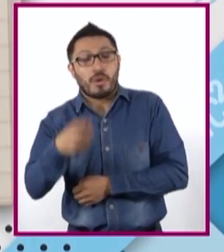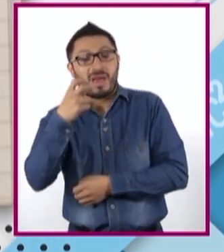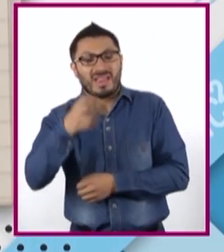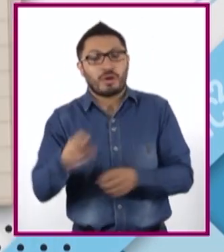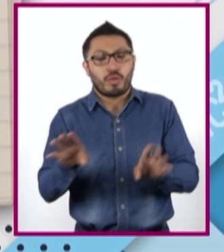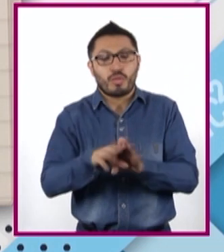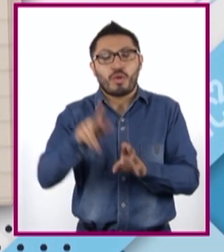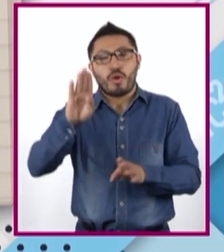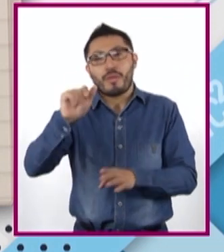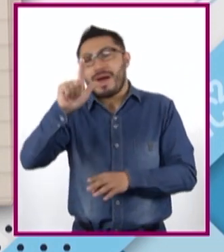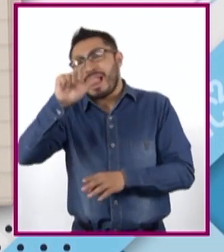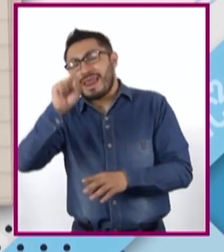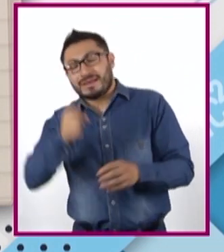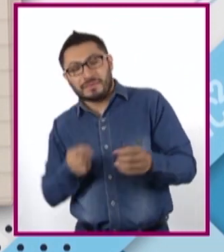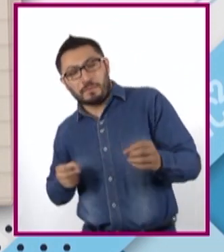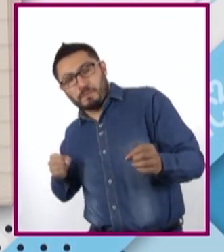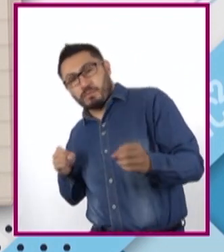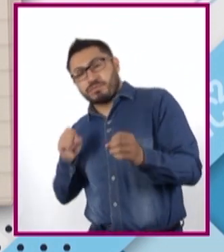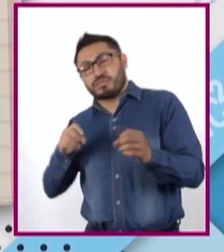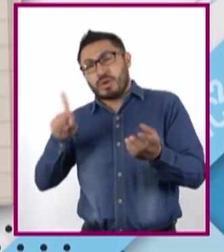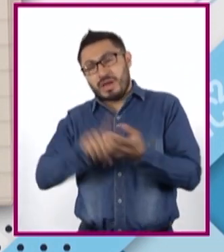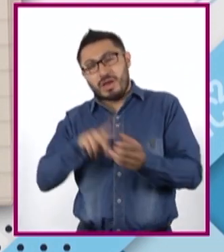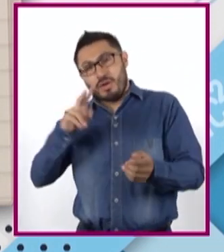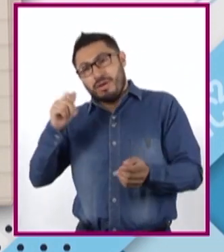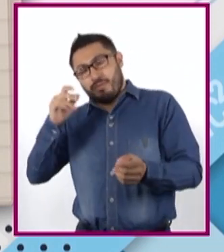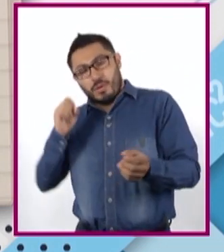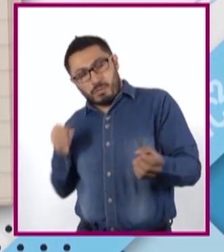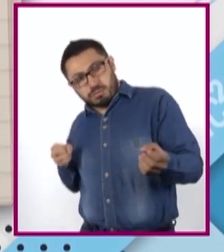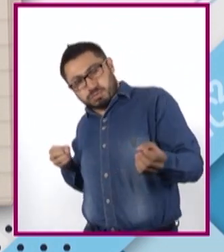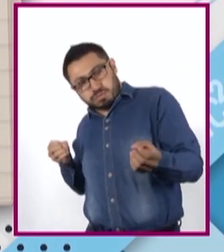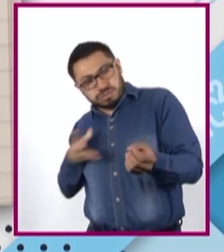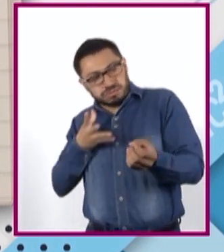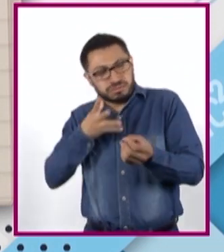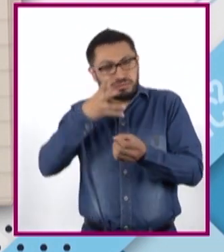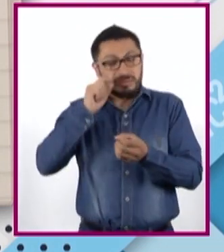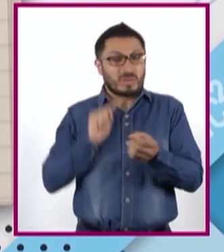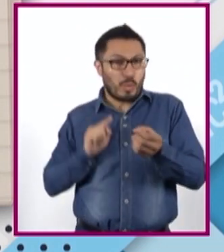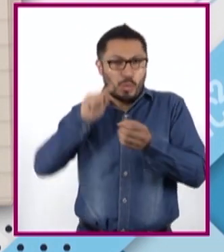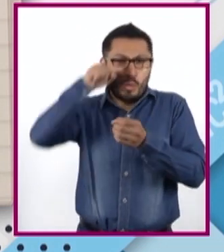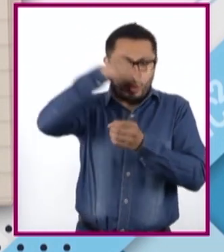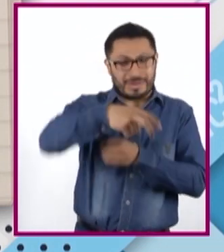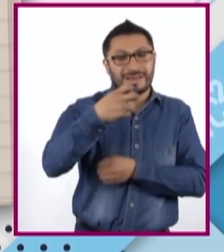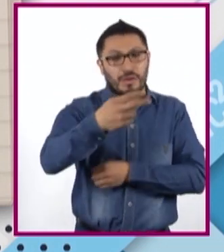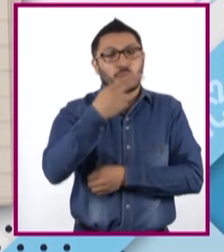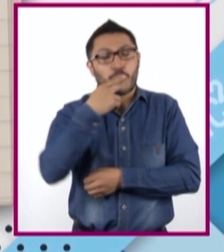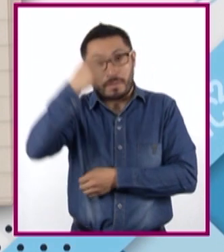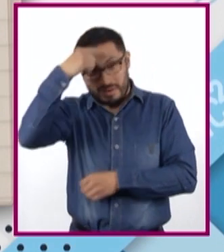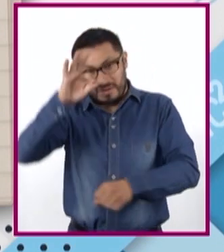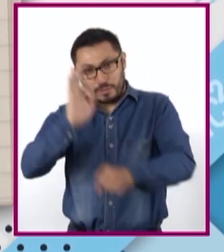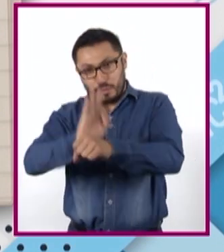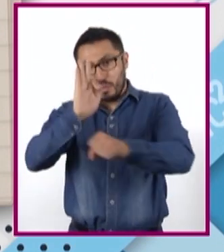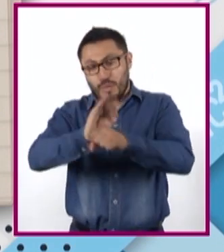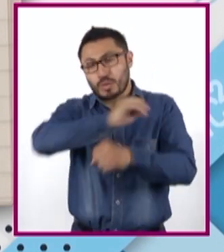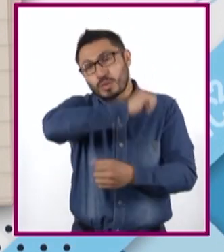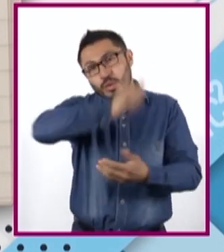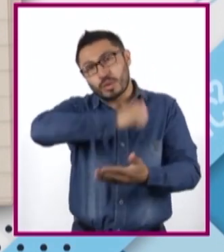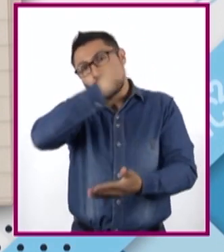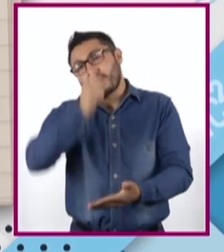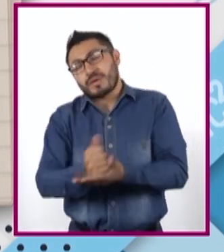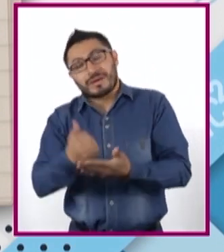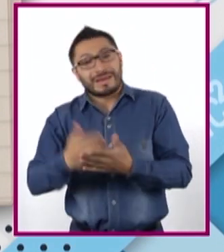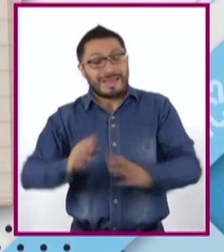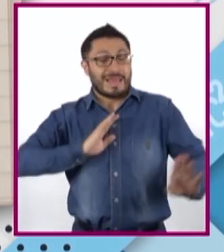las balas usando la presión del vapor. El cañón fue utilizado para proteger la ciudad del